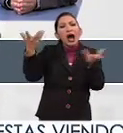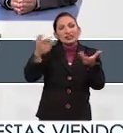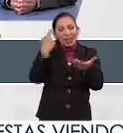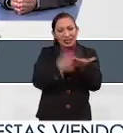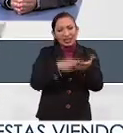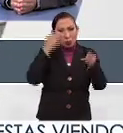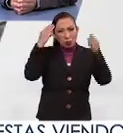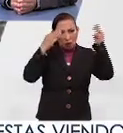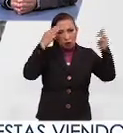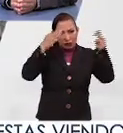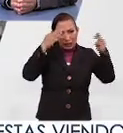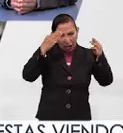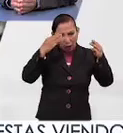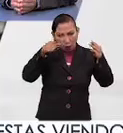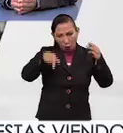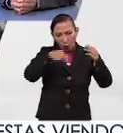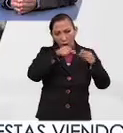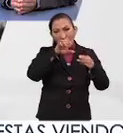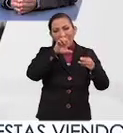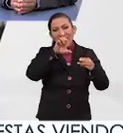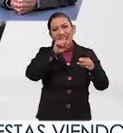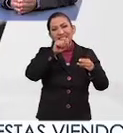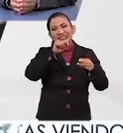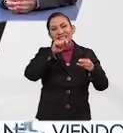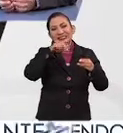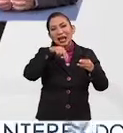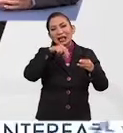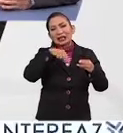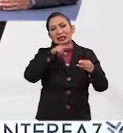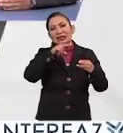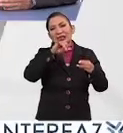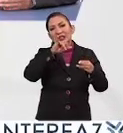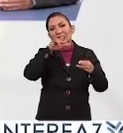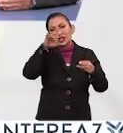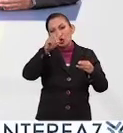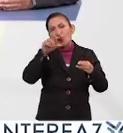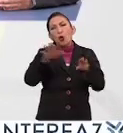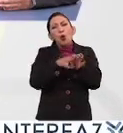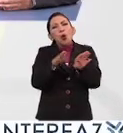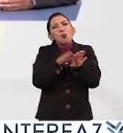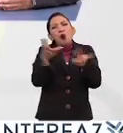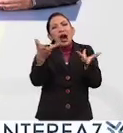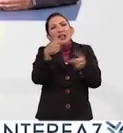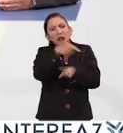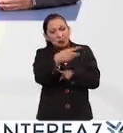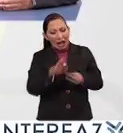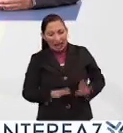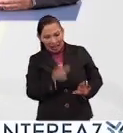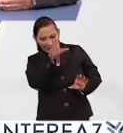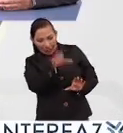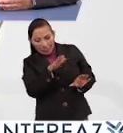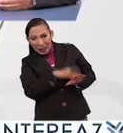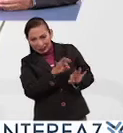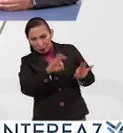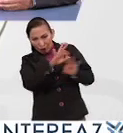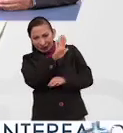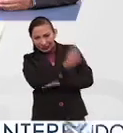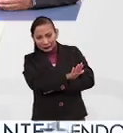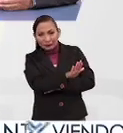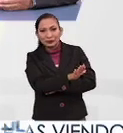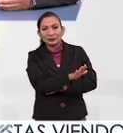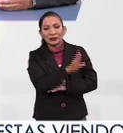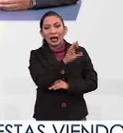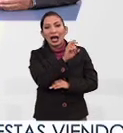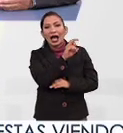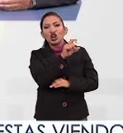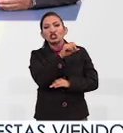Museo del Estanquillo? Porque, pues bien lo explicabas, uno de los pues de las características más importantes de